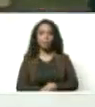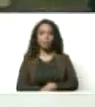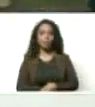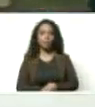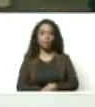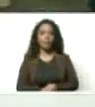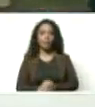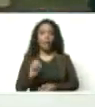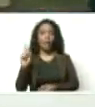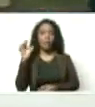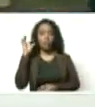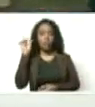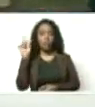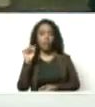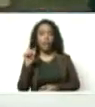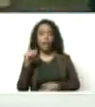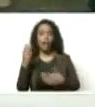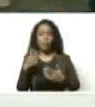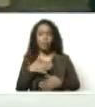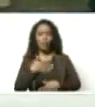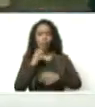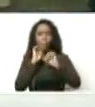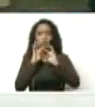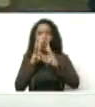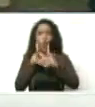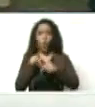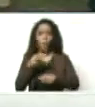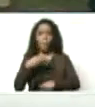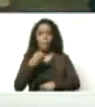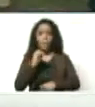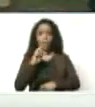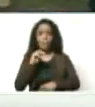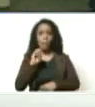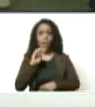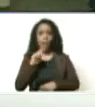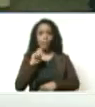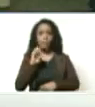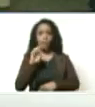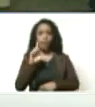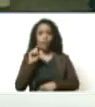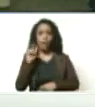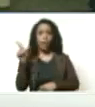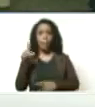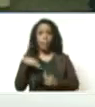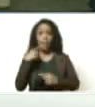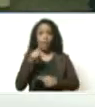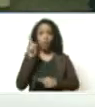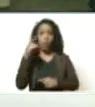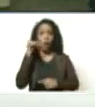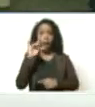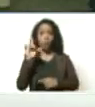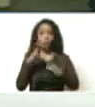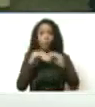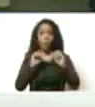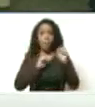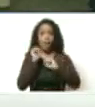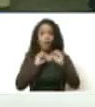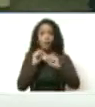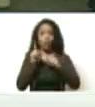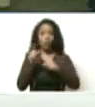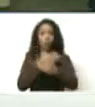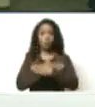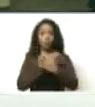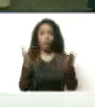bueno pimentel que te puedo decir mi mente yo lo digo que te puedo decir es que mañana tienes todas las maquinarias a tu